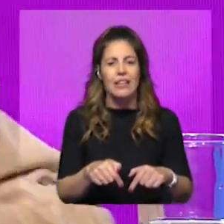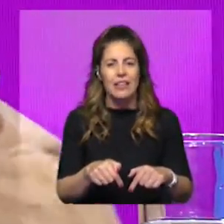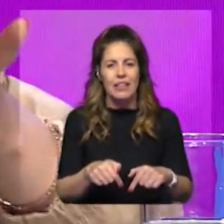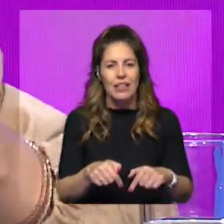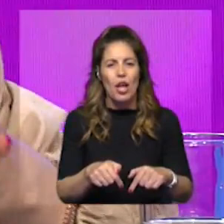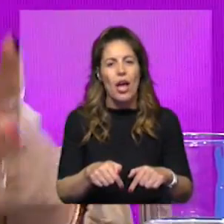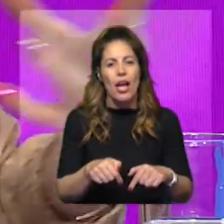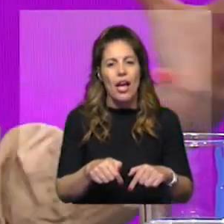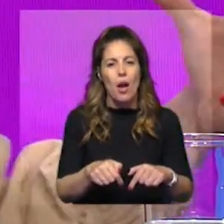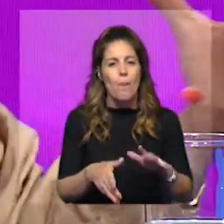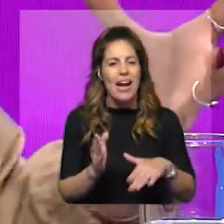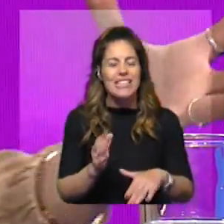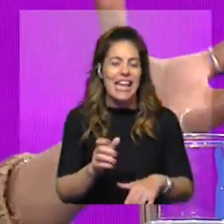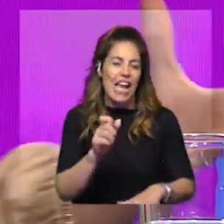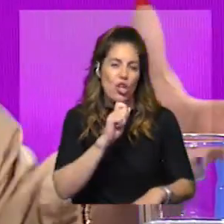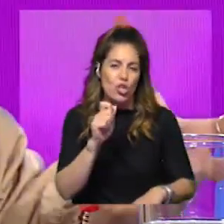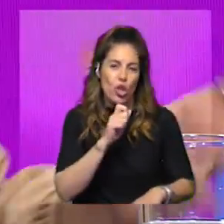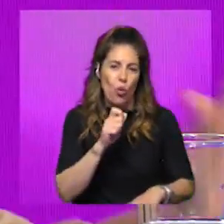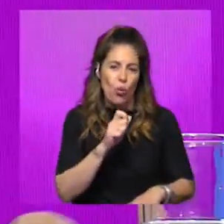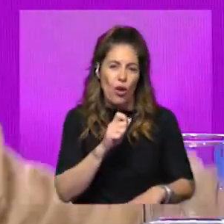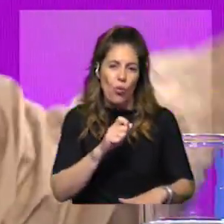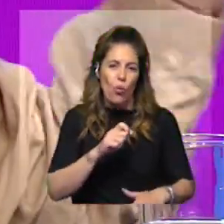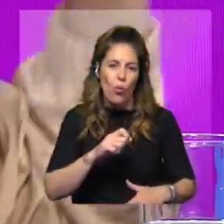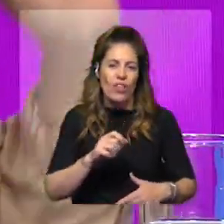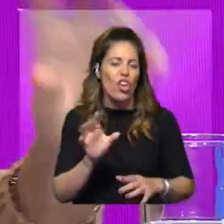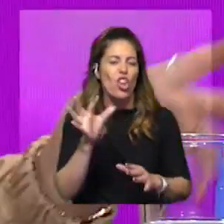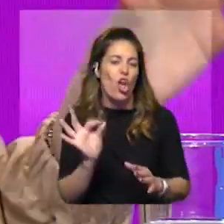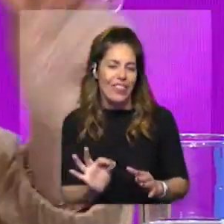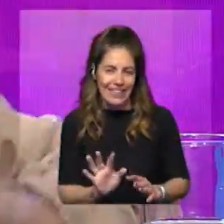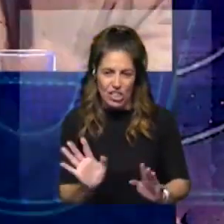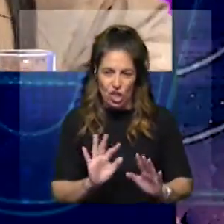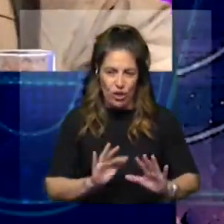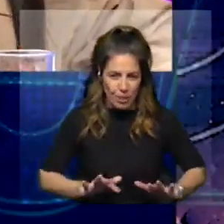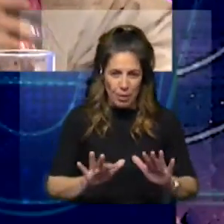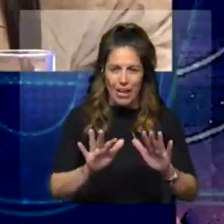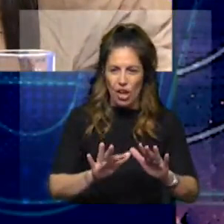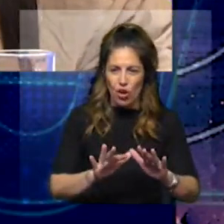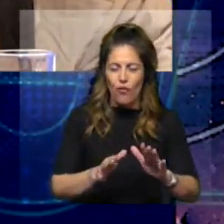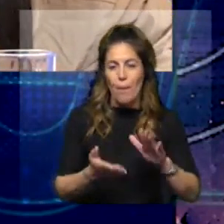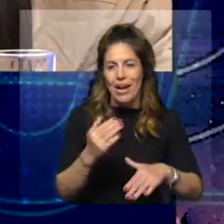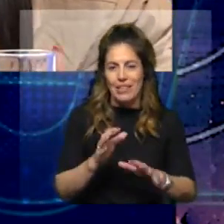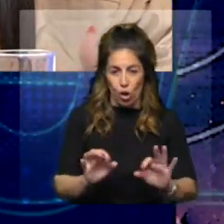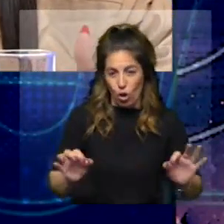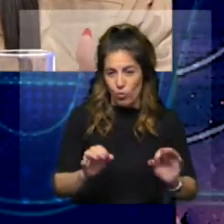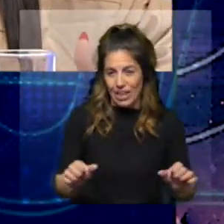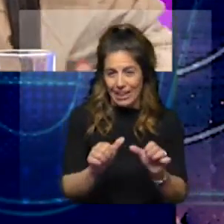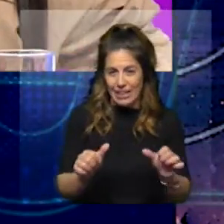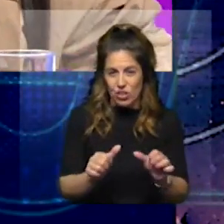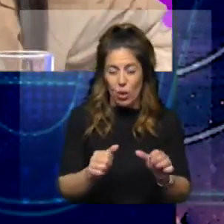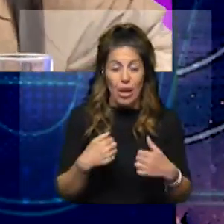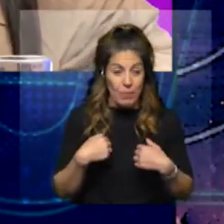fue más que nada el show en cuanto a performance, no todo el detalle que se arma. Que igualmente me sirvió